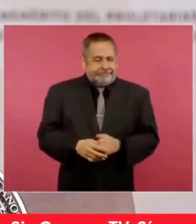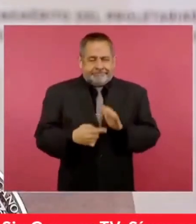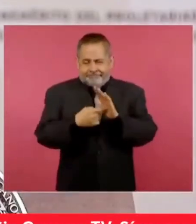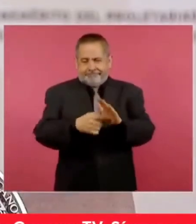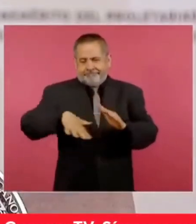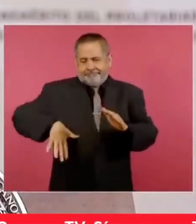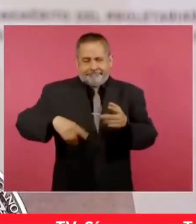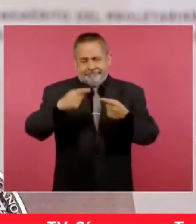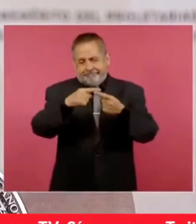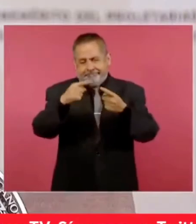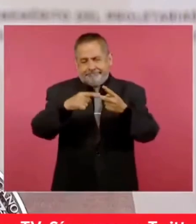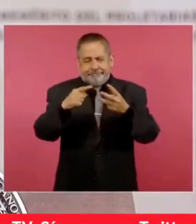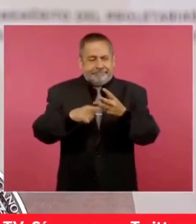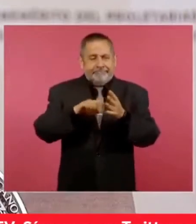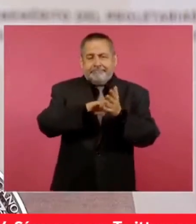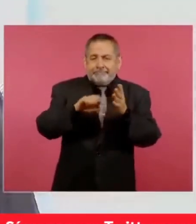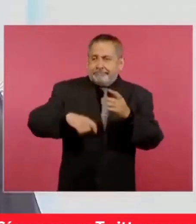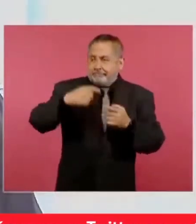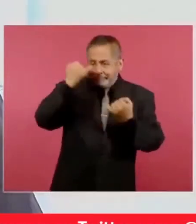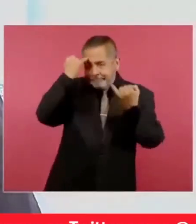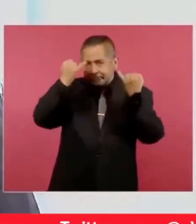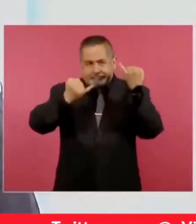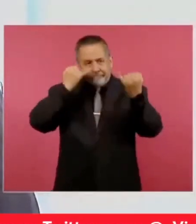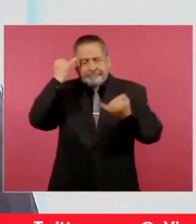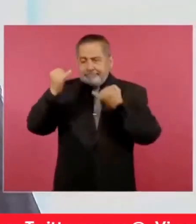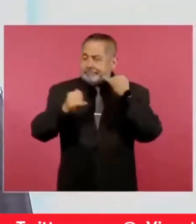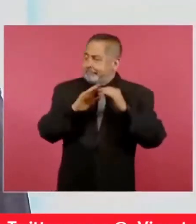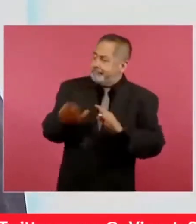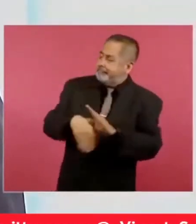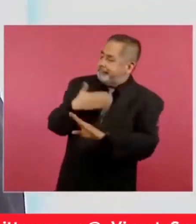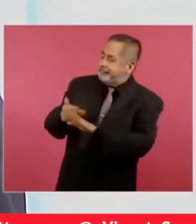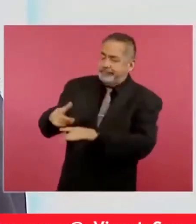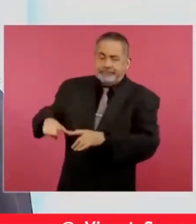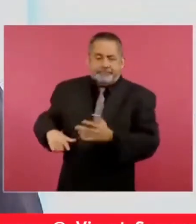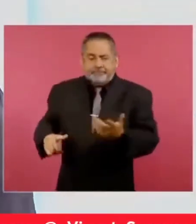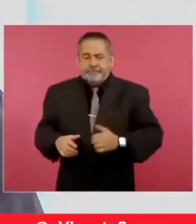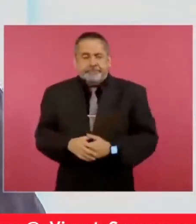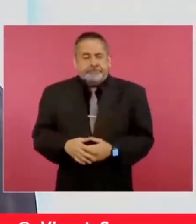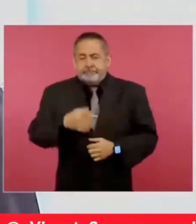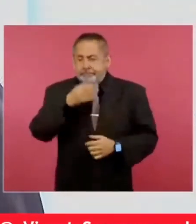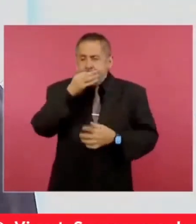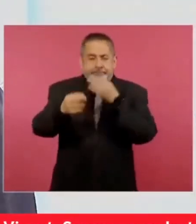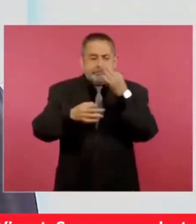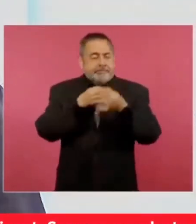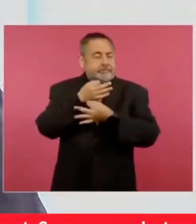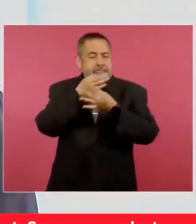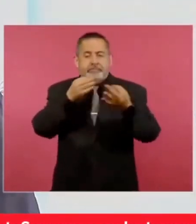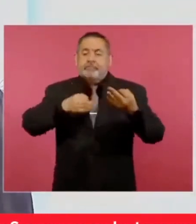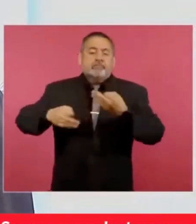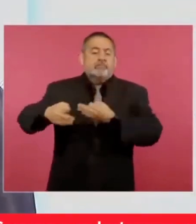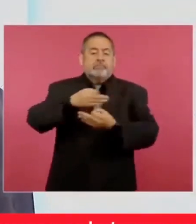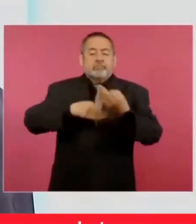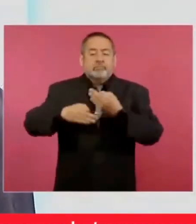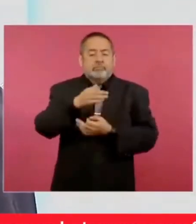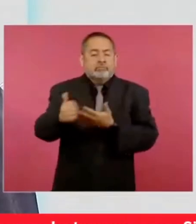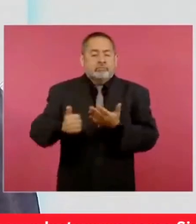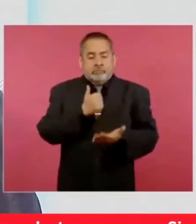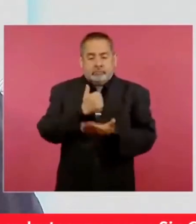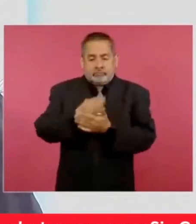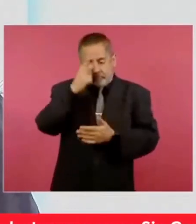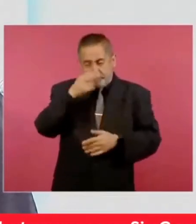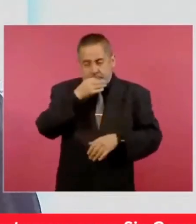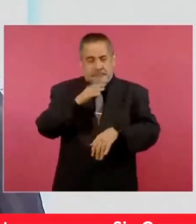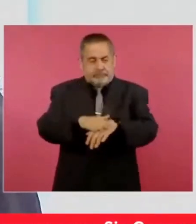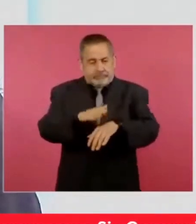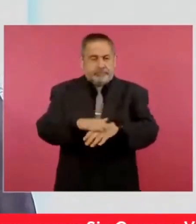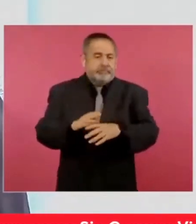están inventando para atacar al gobierno. Les decimos a todas, a todos los habitantes de la Ciudad de México,